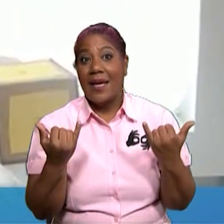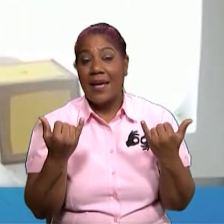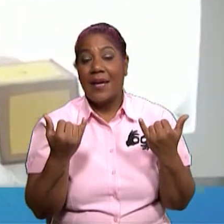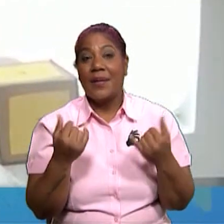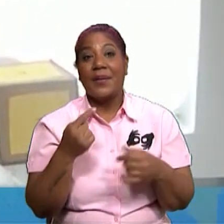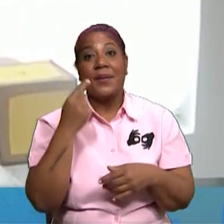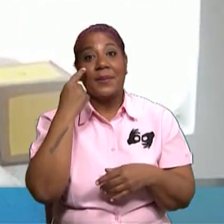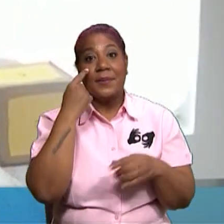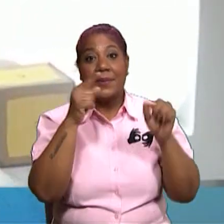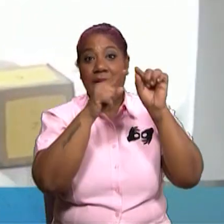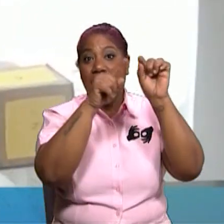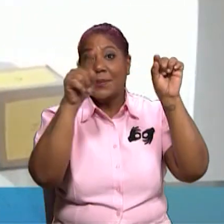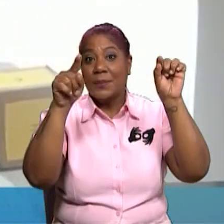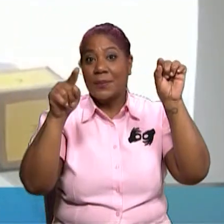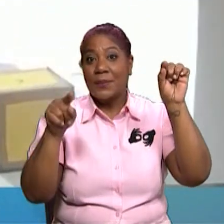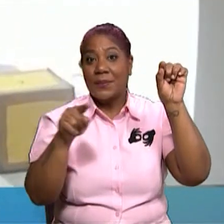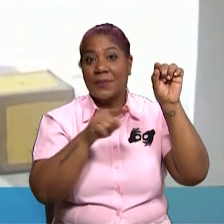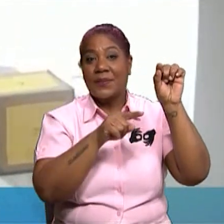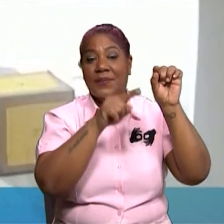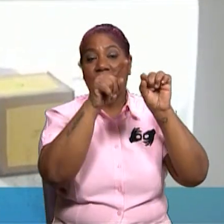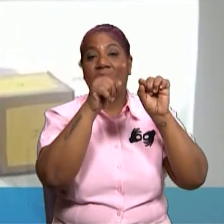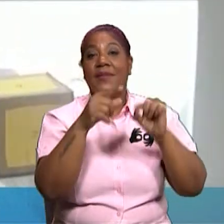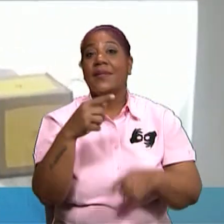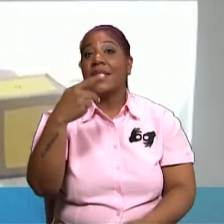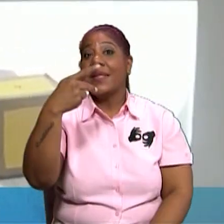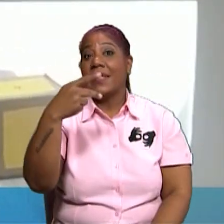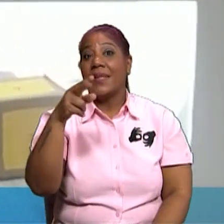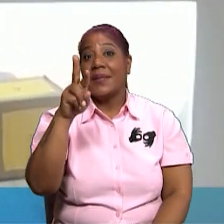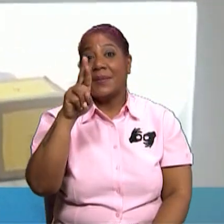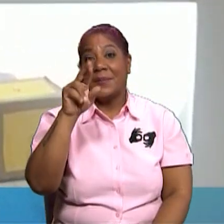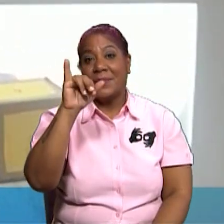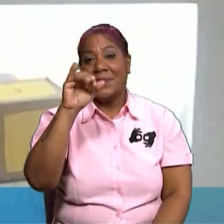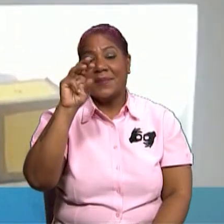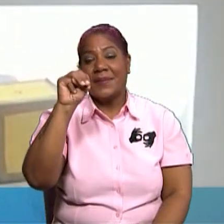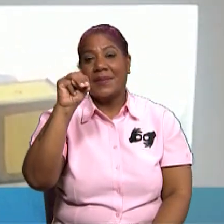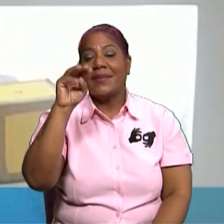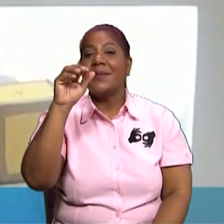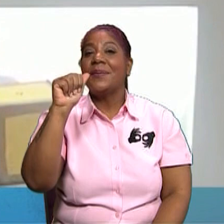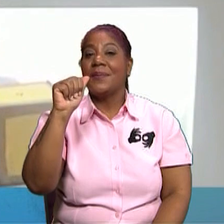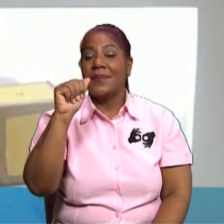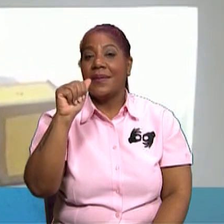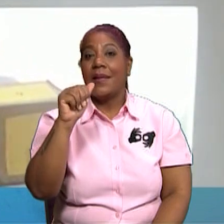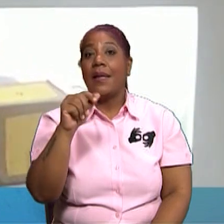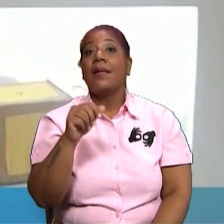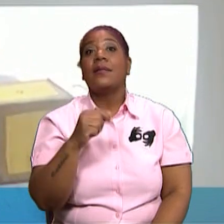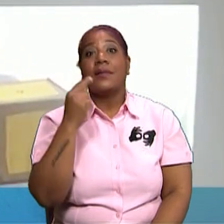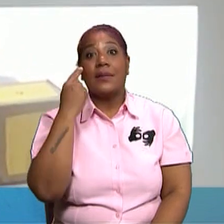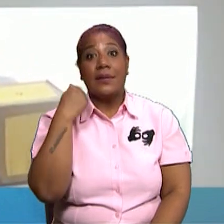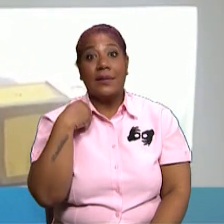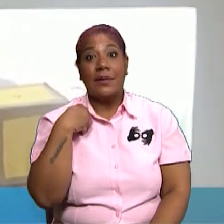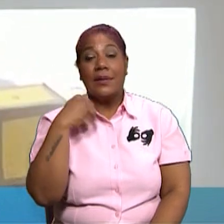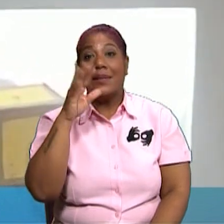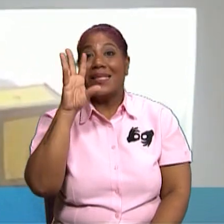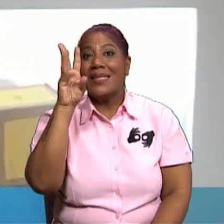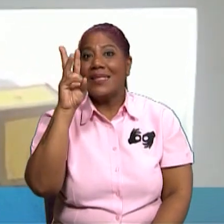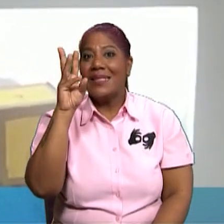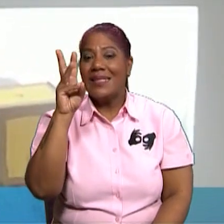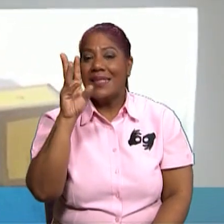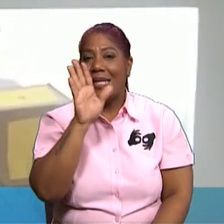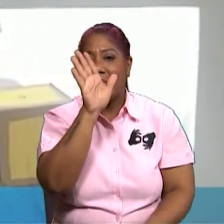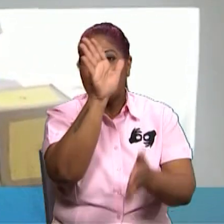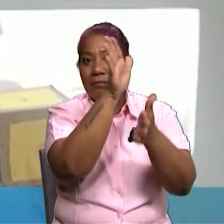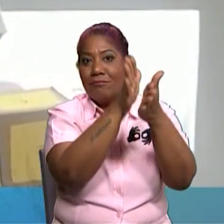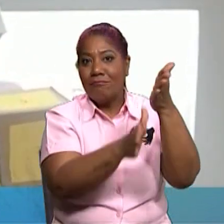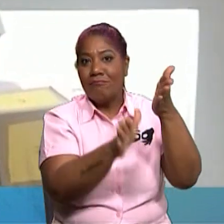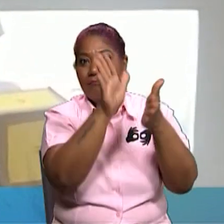prisma rectangular. El prisma rectangular tiene 6 caras. Las